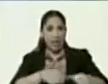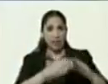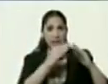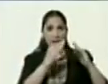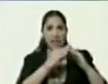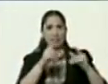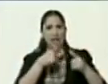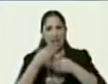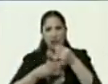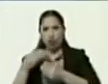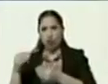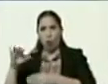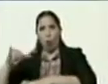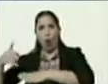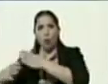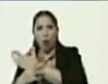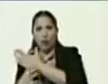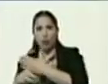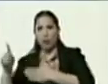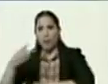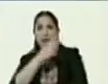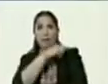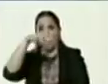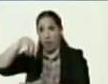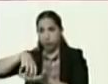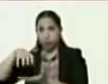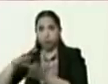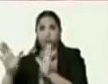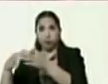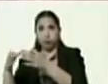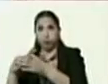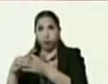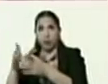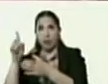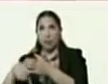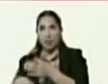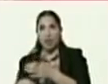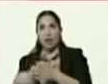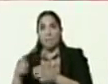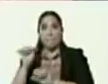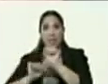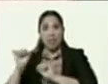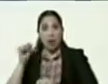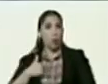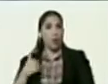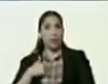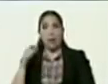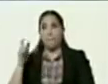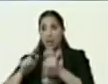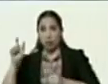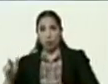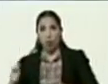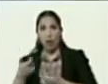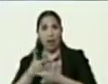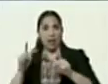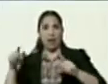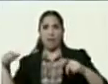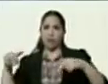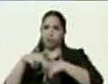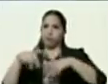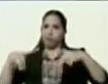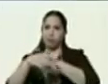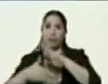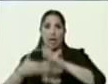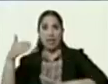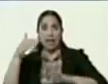jefes de los rastrojos además de la operación candado donde le impidieron que cualquier persona que tiene derecho al libre tránsito saliera